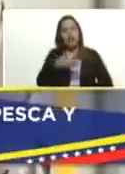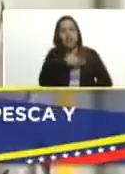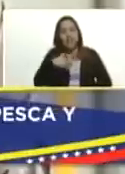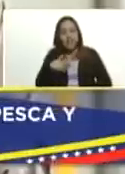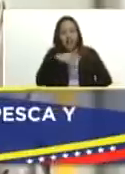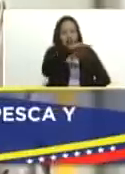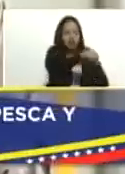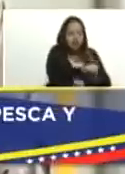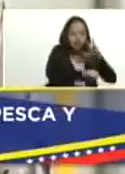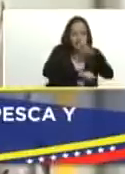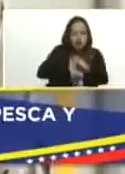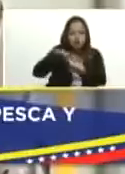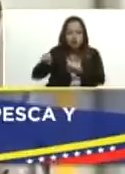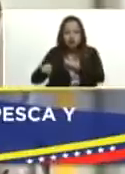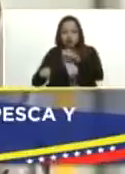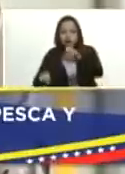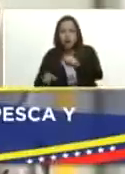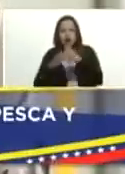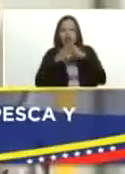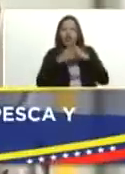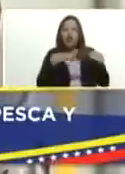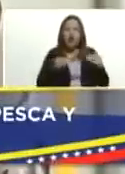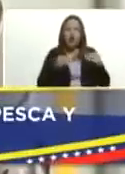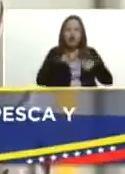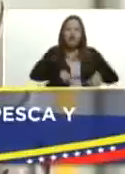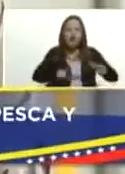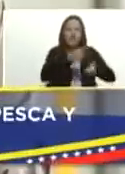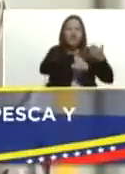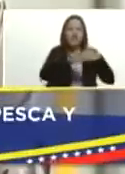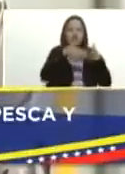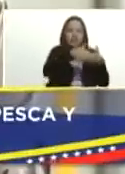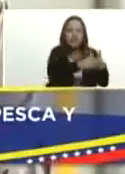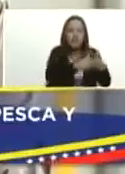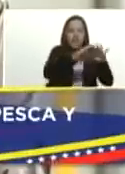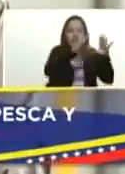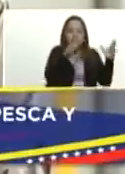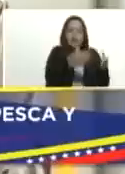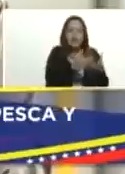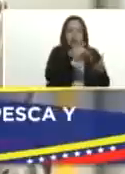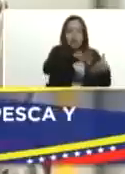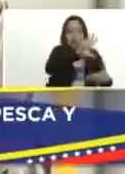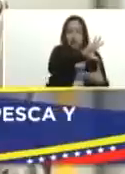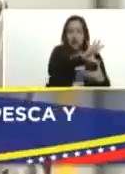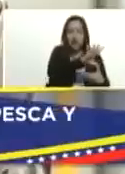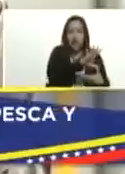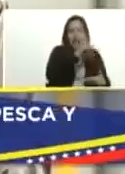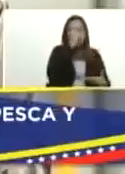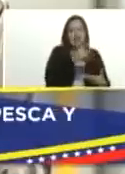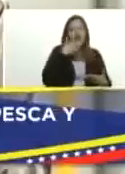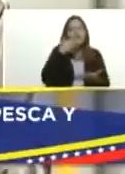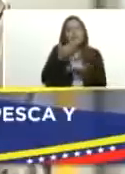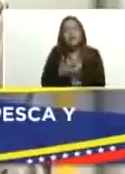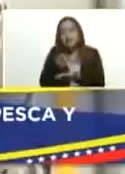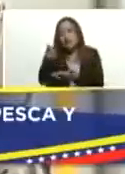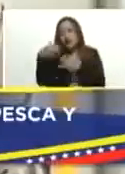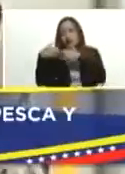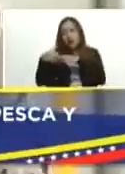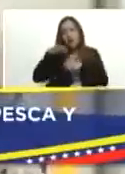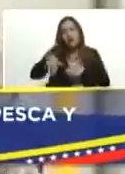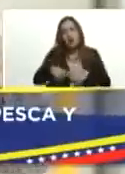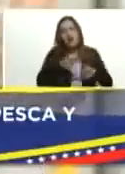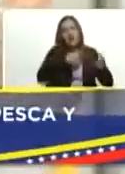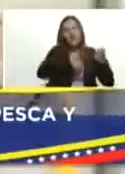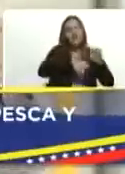América. Y entonces los productores de nuestra tierra tenían que pedir permiso a la compañía guipuzcoana para exportar